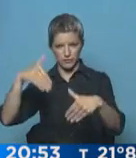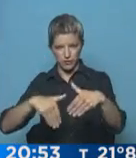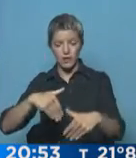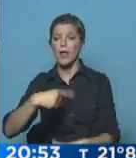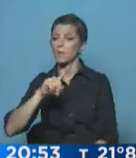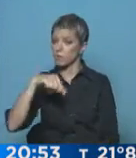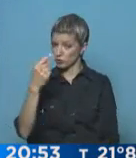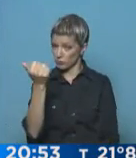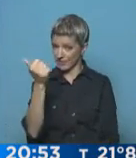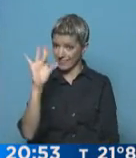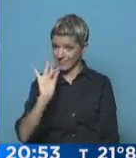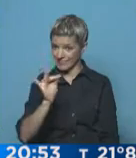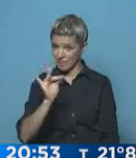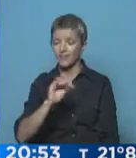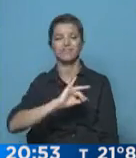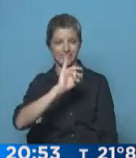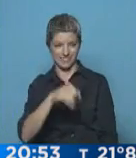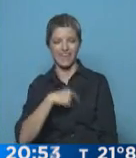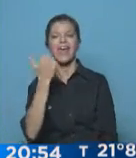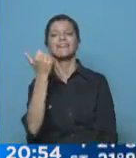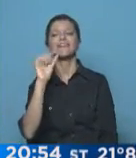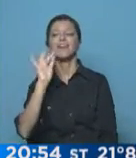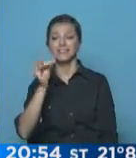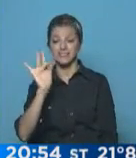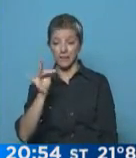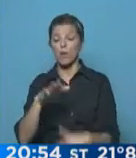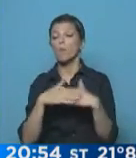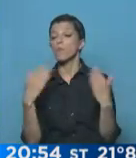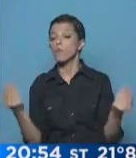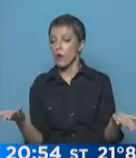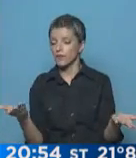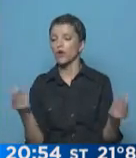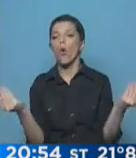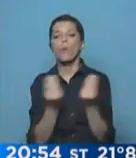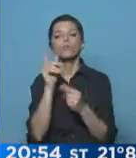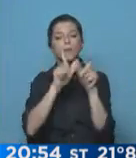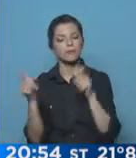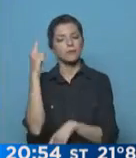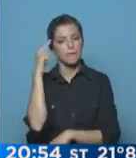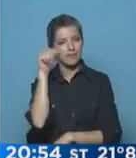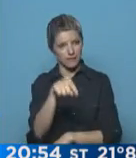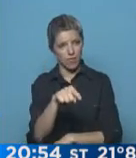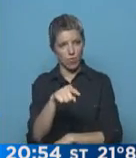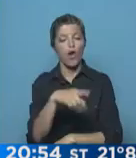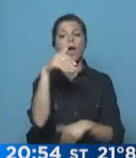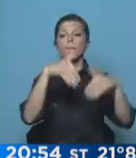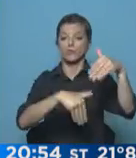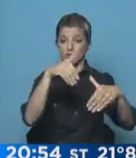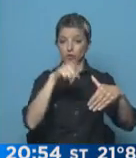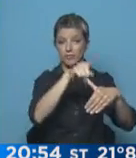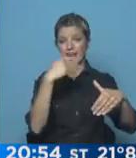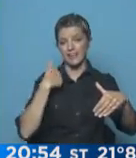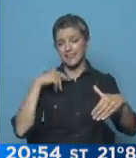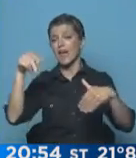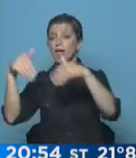6 de diciembre efectivamente el 6 de diciembre por eso a muchos están ligando los procesos electorales en la argentina y en venezuela